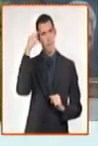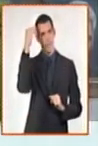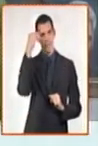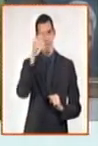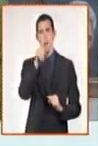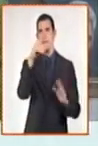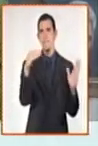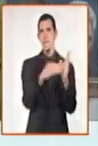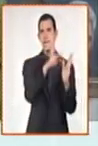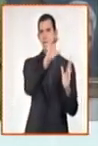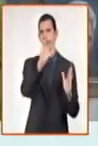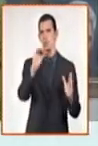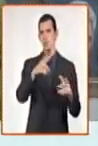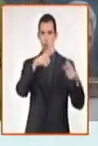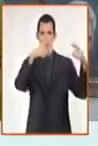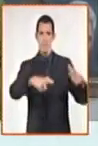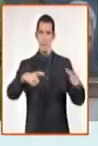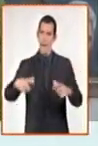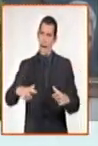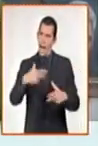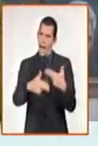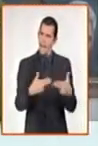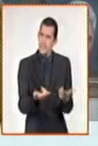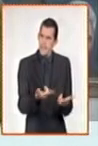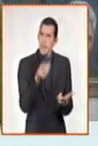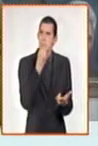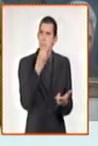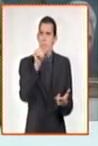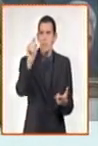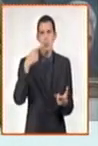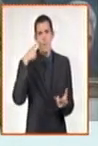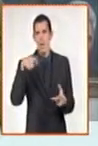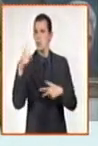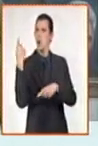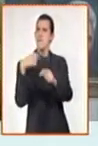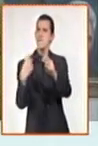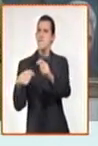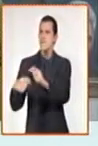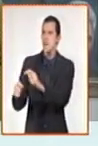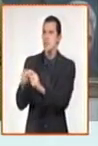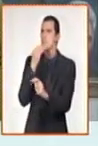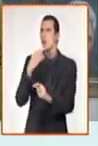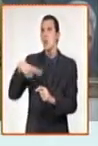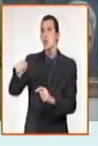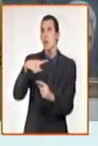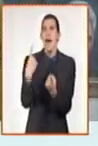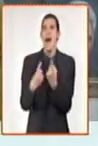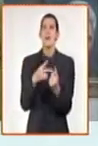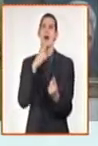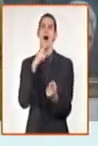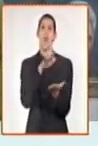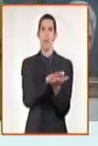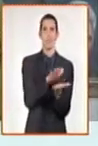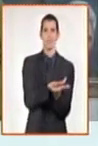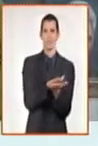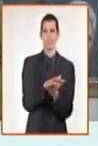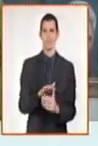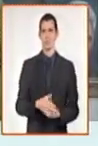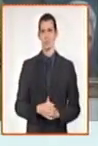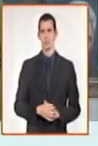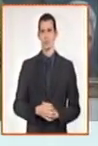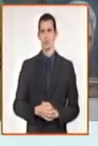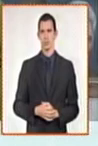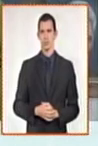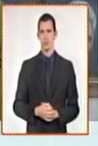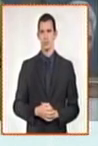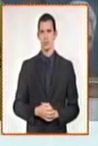casi 1.500 tanques para nosotros, irle vendiendo a la población para que pudieran, por supuesto, ir asegurando el agua, que también es uno